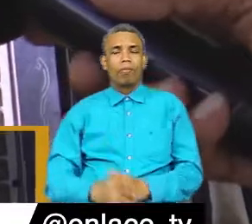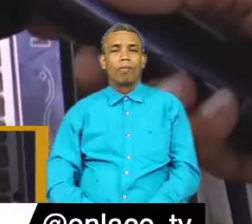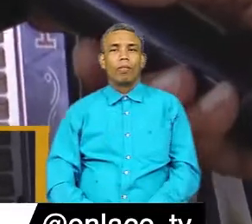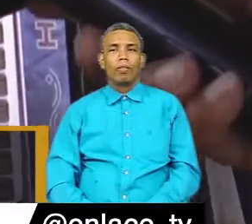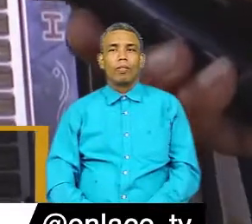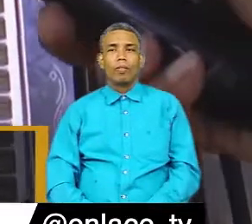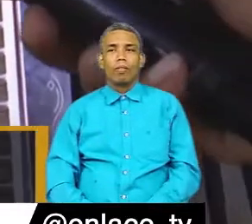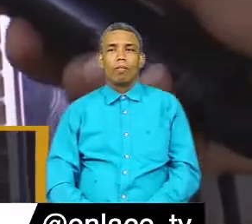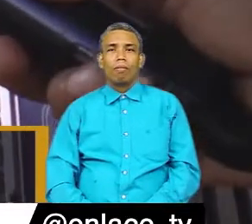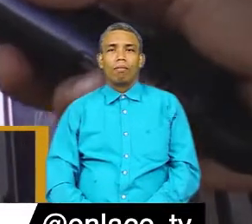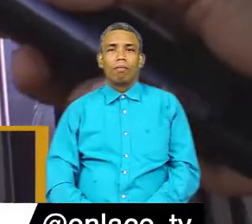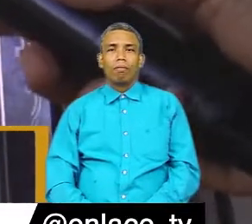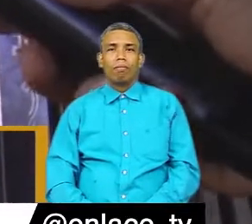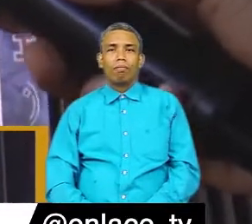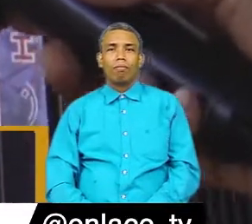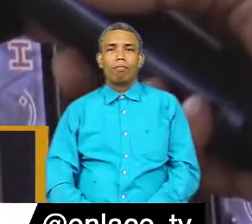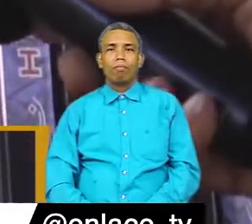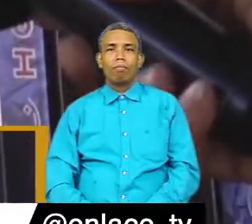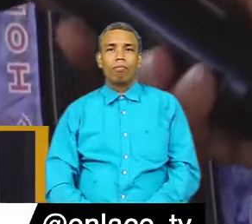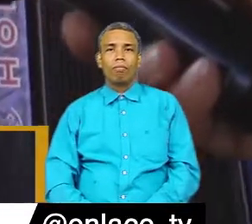Anillo.